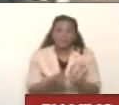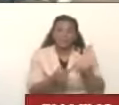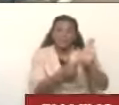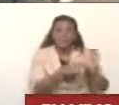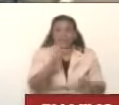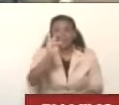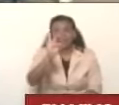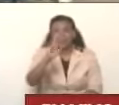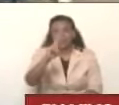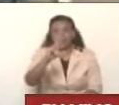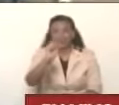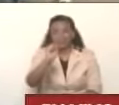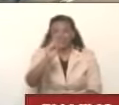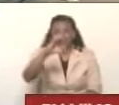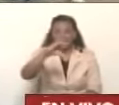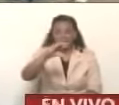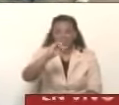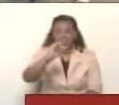Francisca,